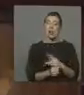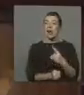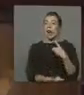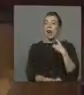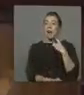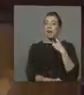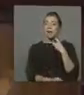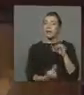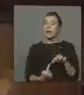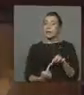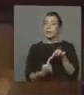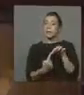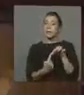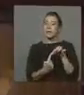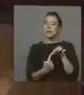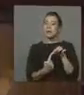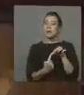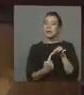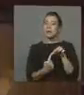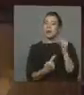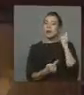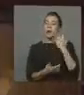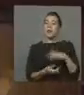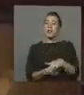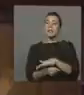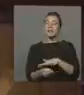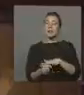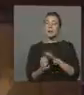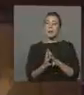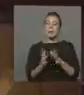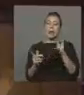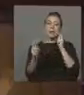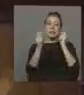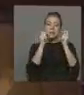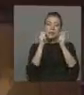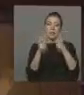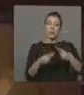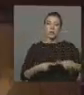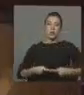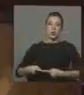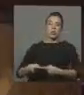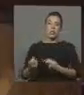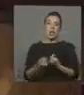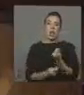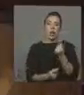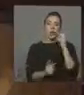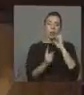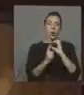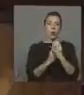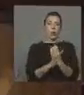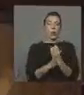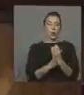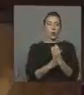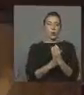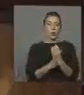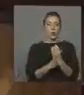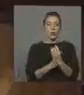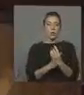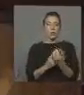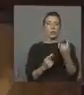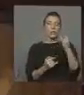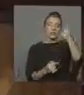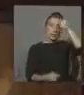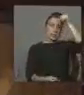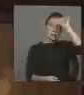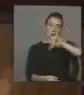afecta principalmente a quienes están en situación de mayor vulnerabilidad social, económica y cultural ante la